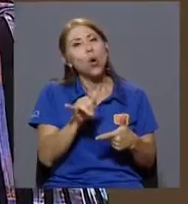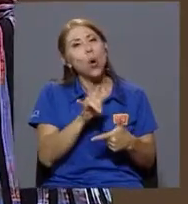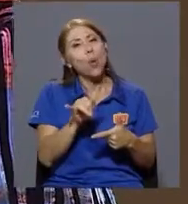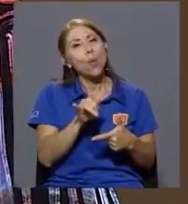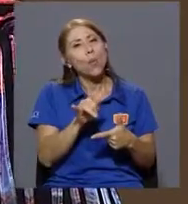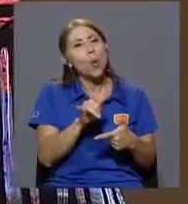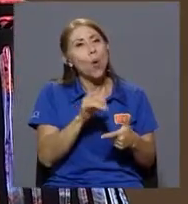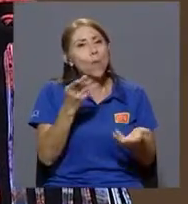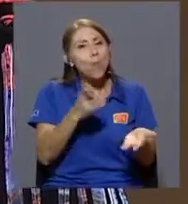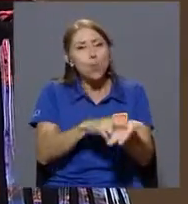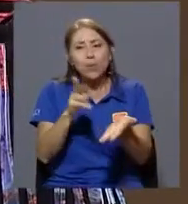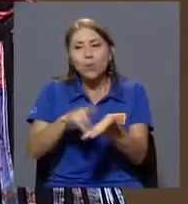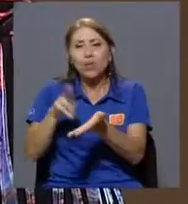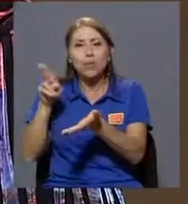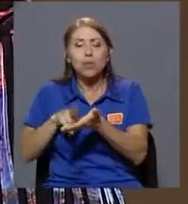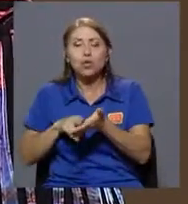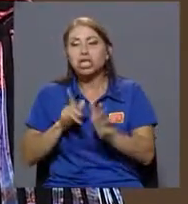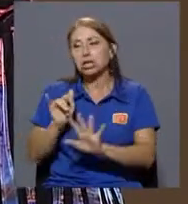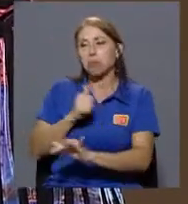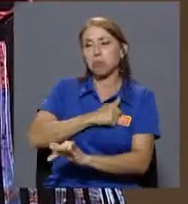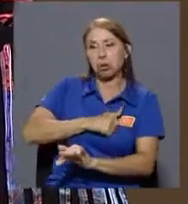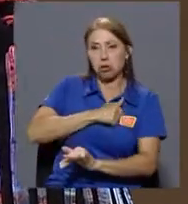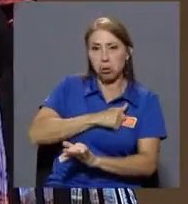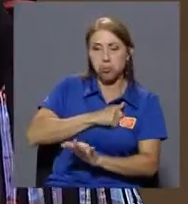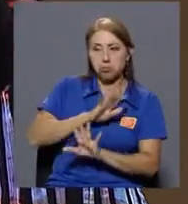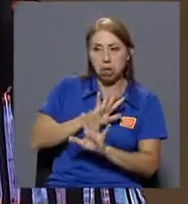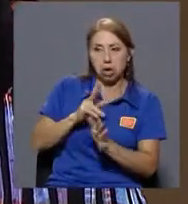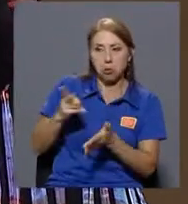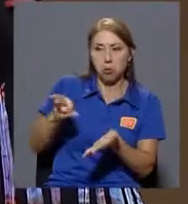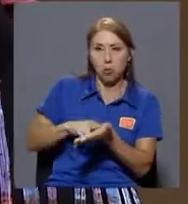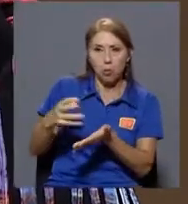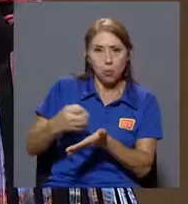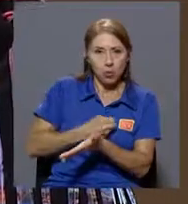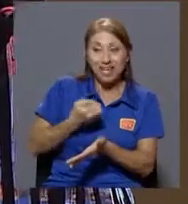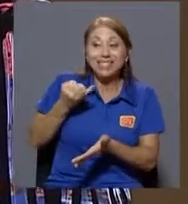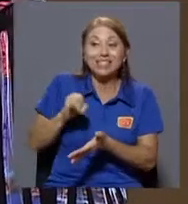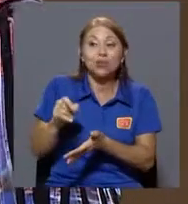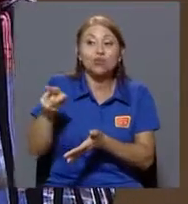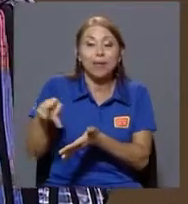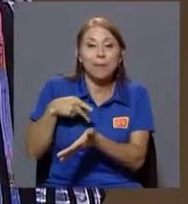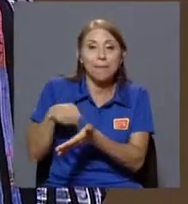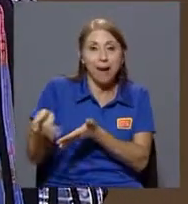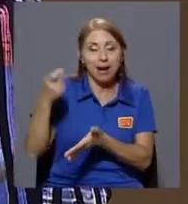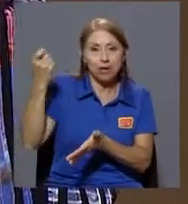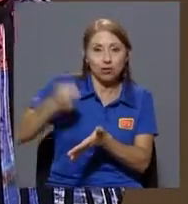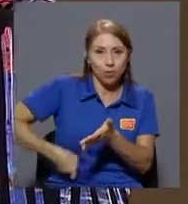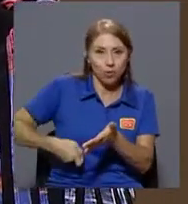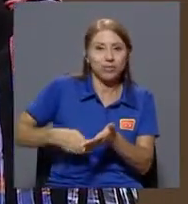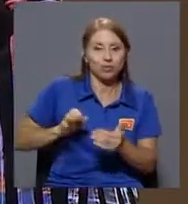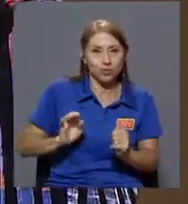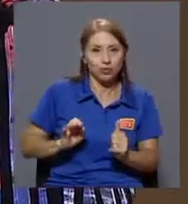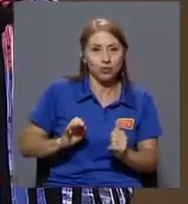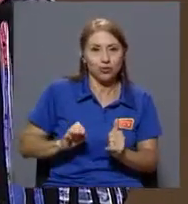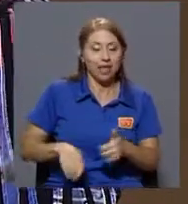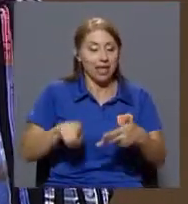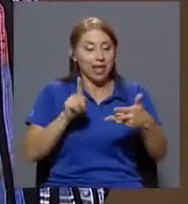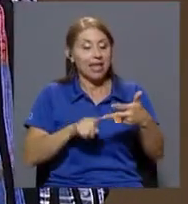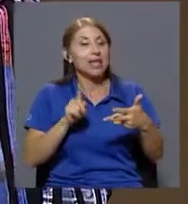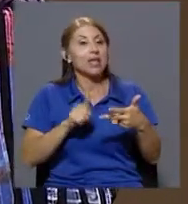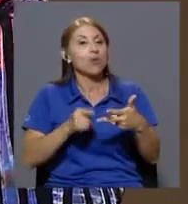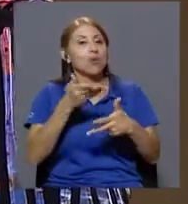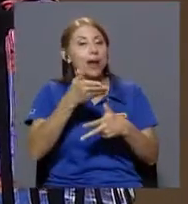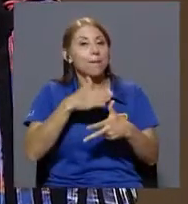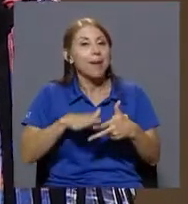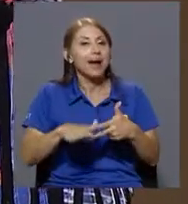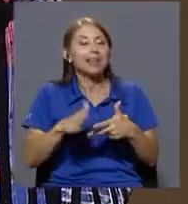las multas si usted me paga los impuestos que me debe hoy día. Y parte viene de lo que se llama una